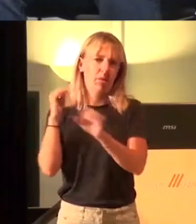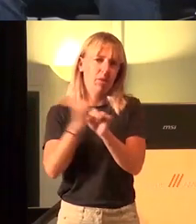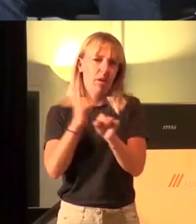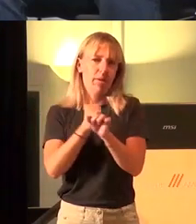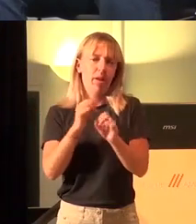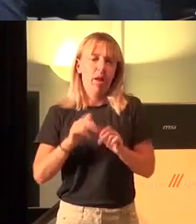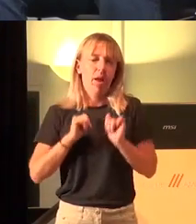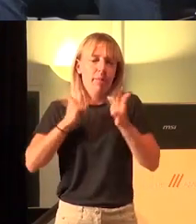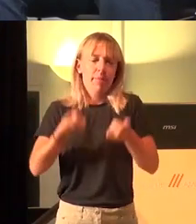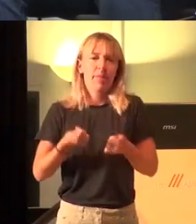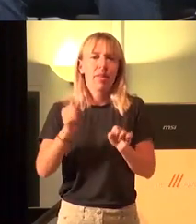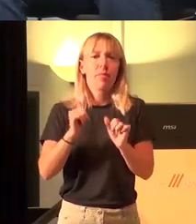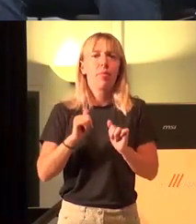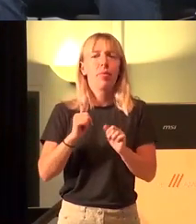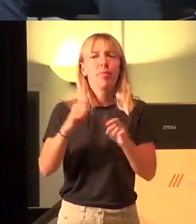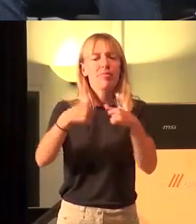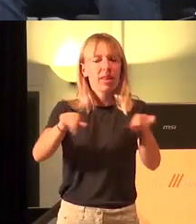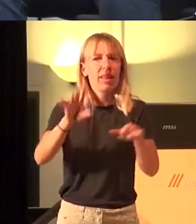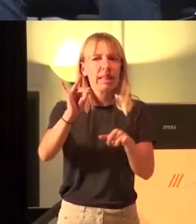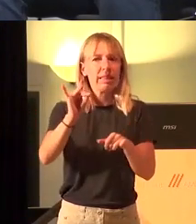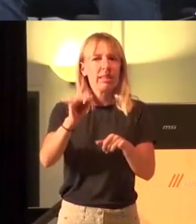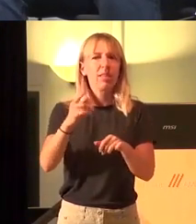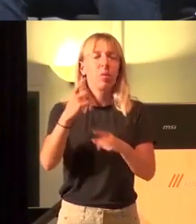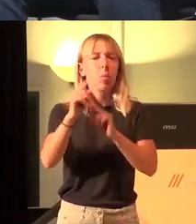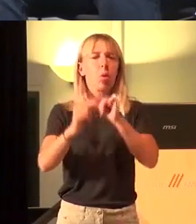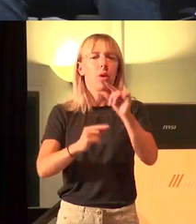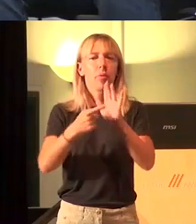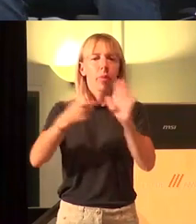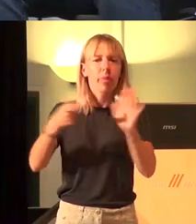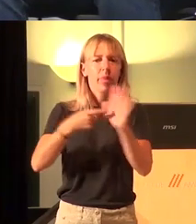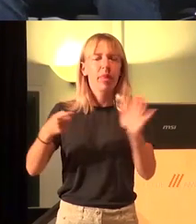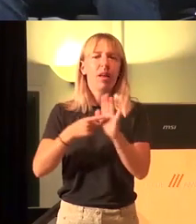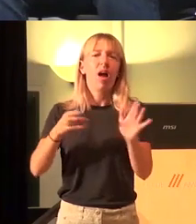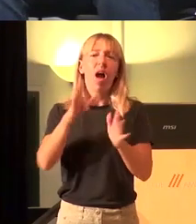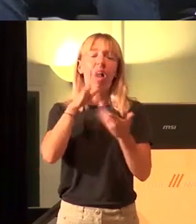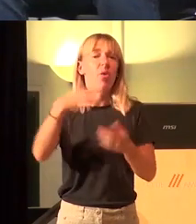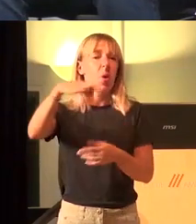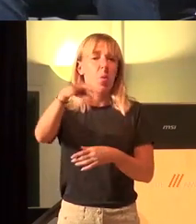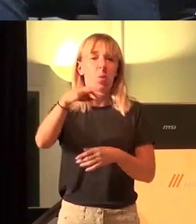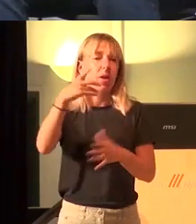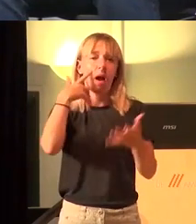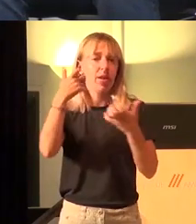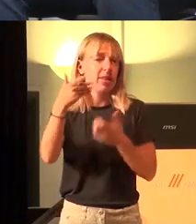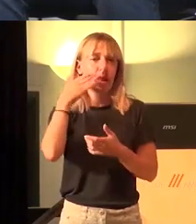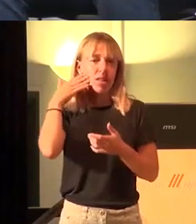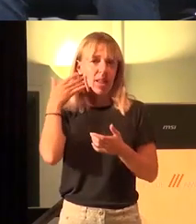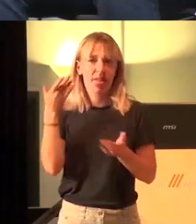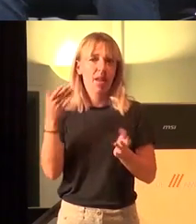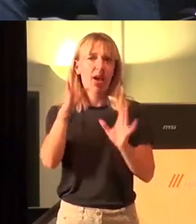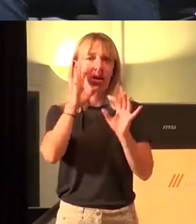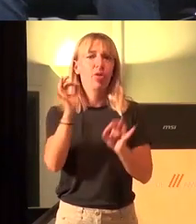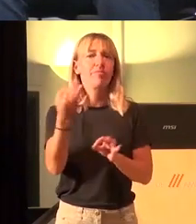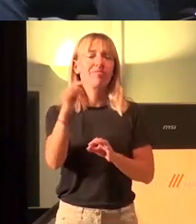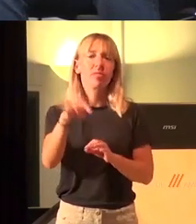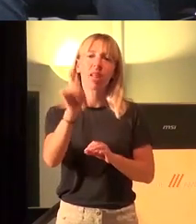al principio ese trabajo empezó con unas etiquetas que nos hemos ido quitando de encima y ahora ya la única etiqueta es la artística, la excelencia, y creo que